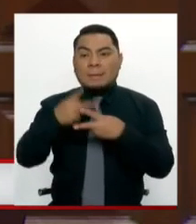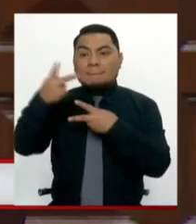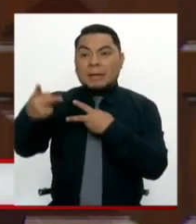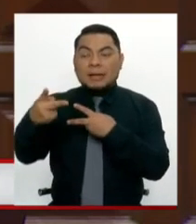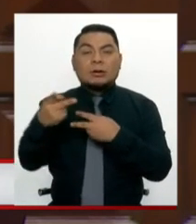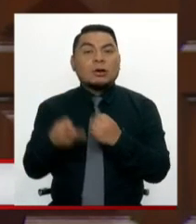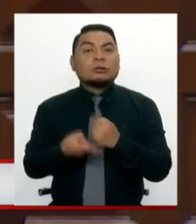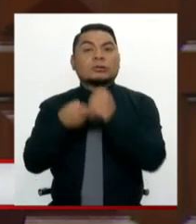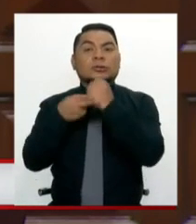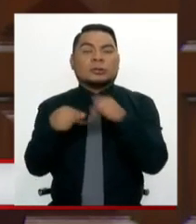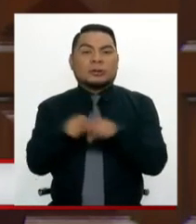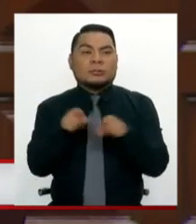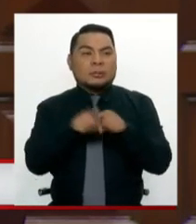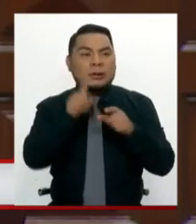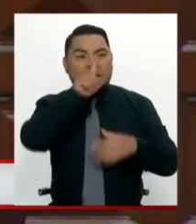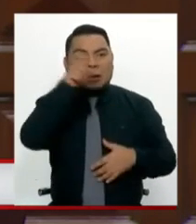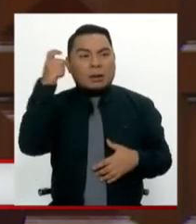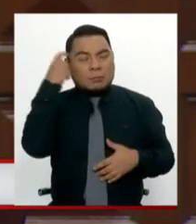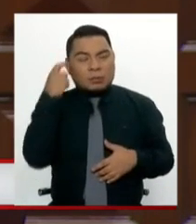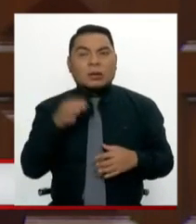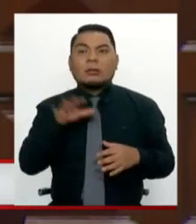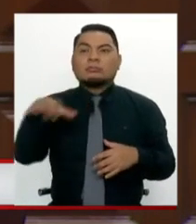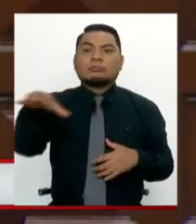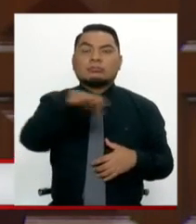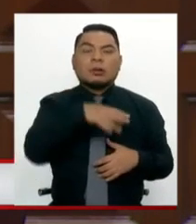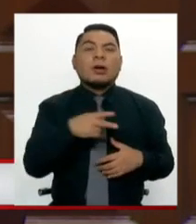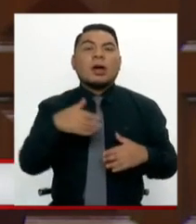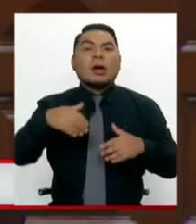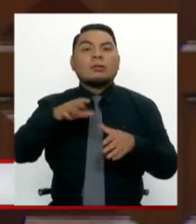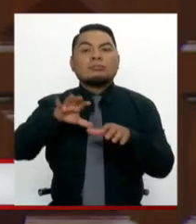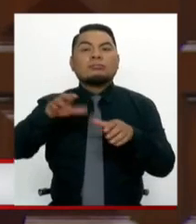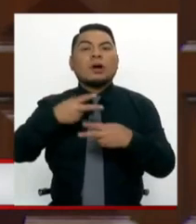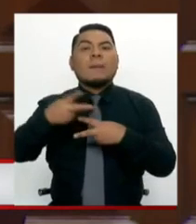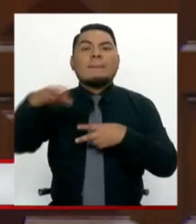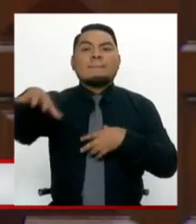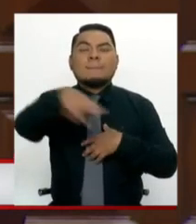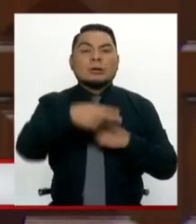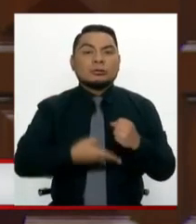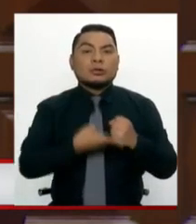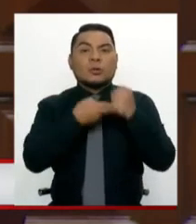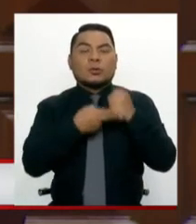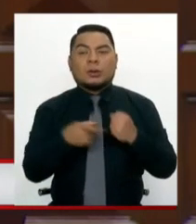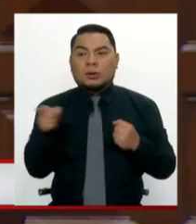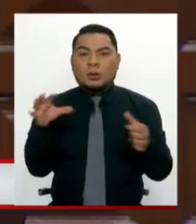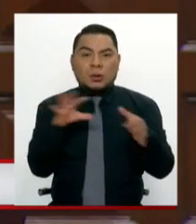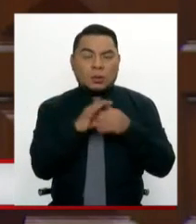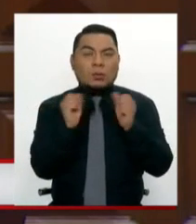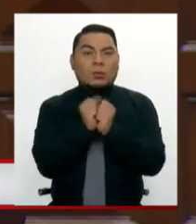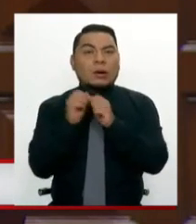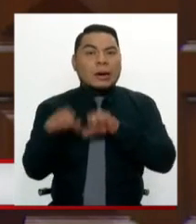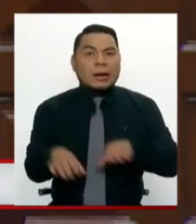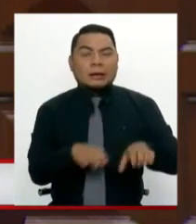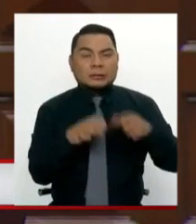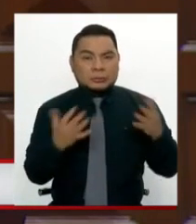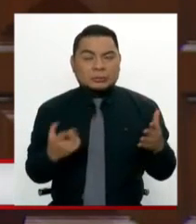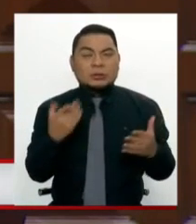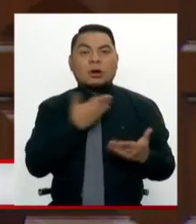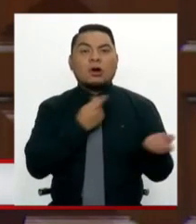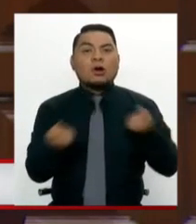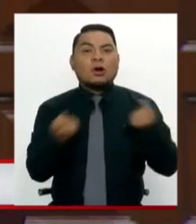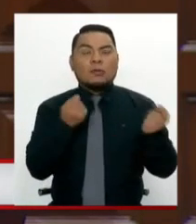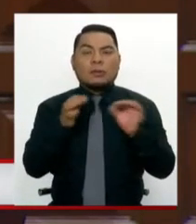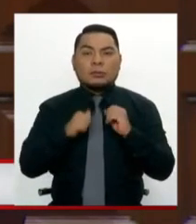Seguro y la política multisectorial Barrio Seguro, que se desarrollarán junto con las actividades de los